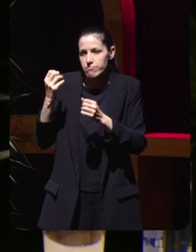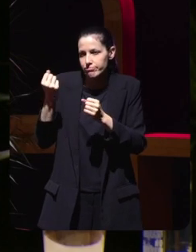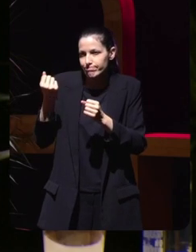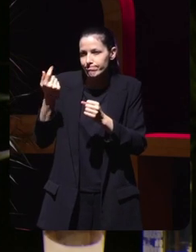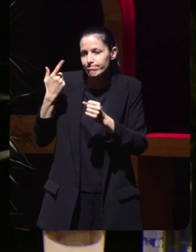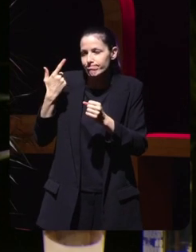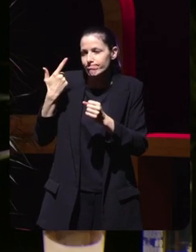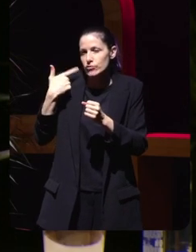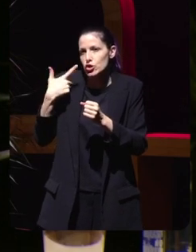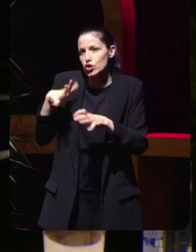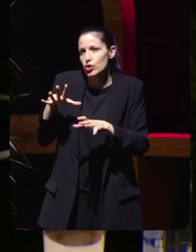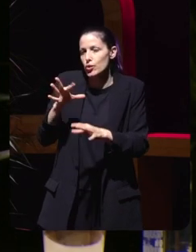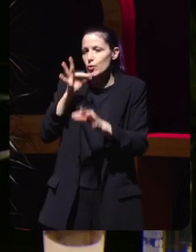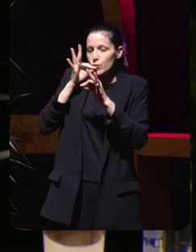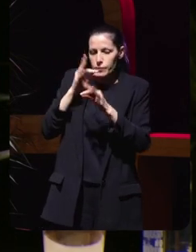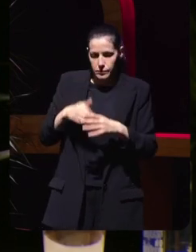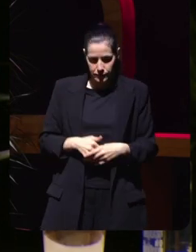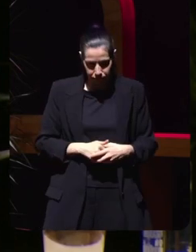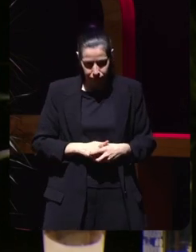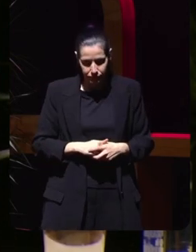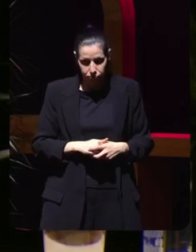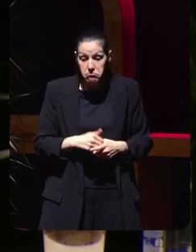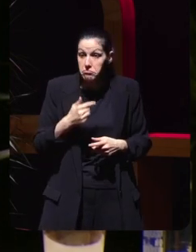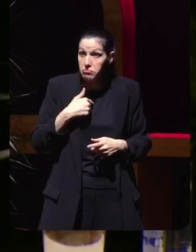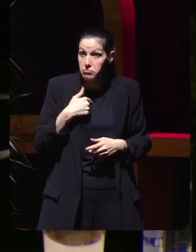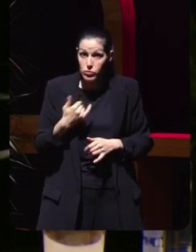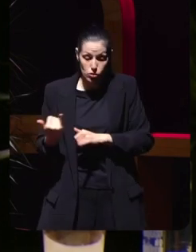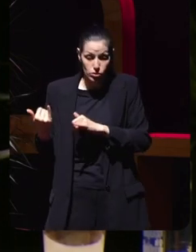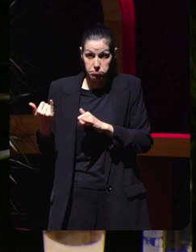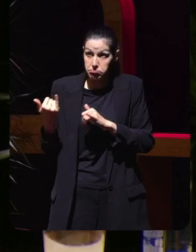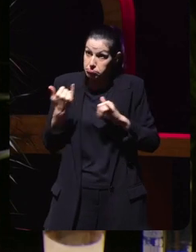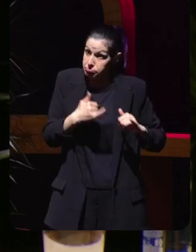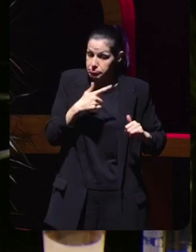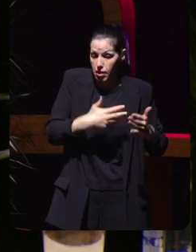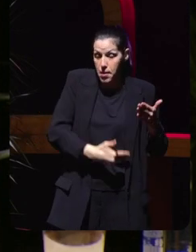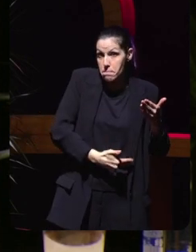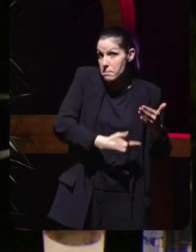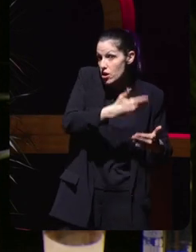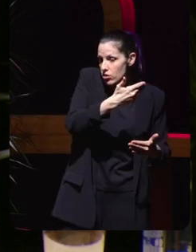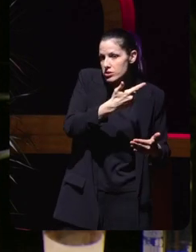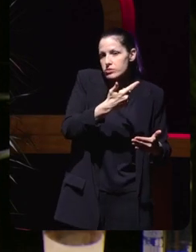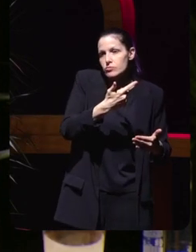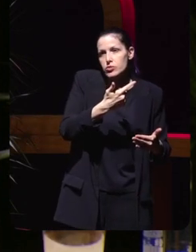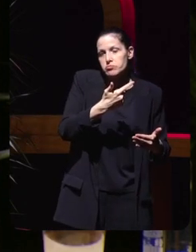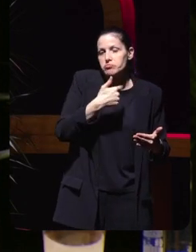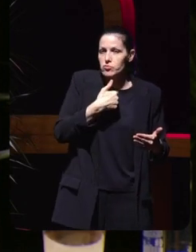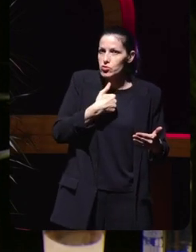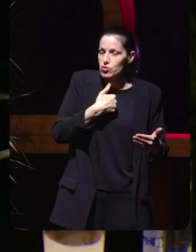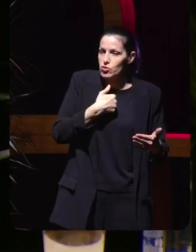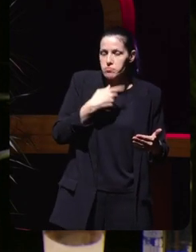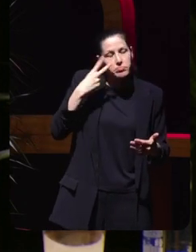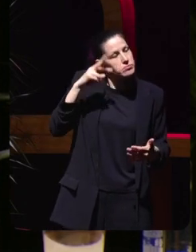para ser Recién llegada Pues a este mundo no que un principio pues decía Bueno pues a ver que contó aquí no está siendo muy boa